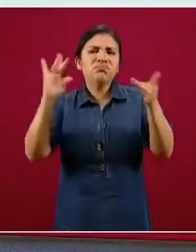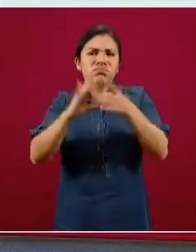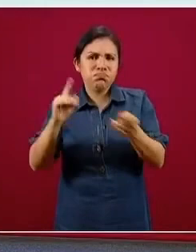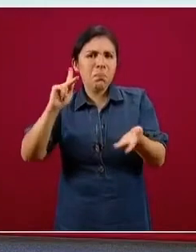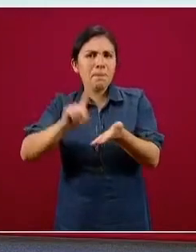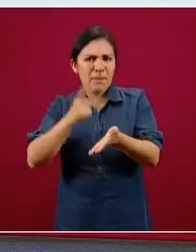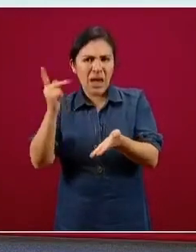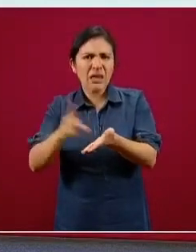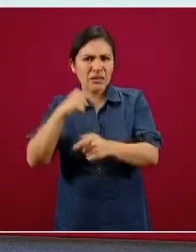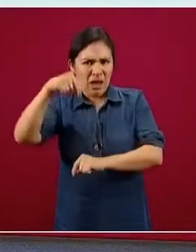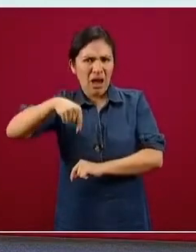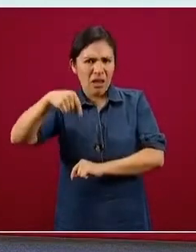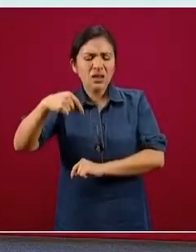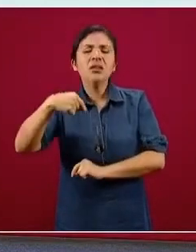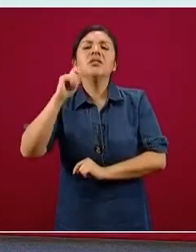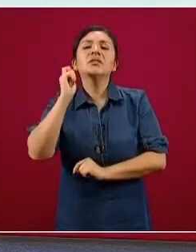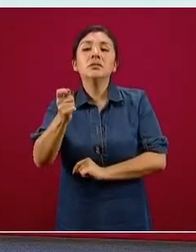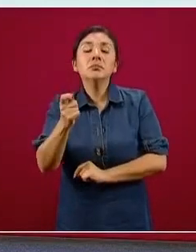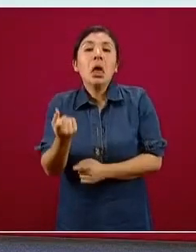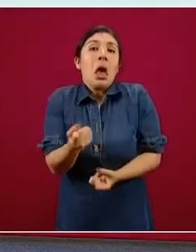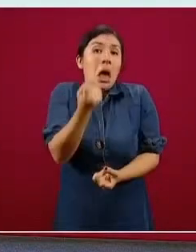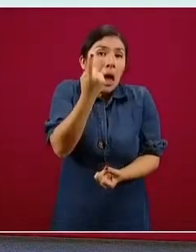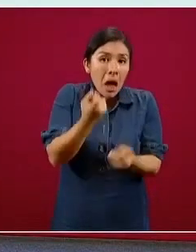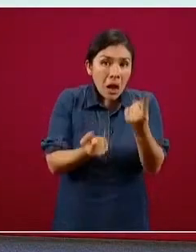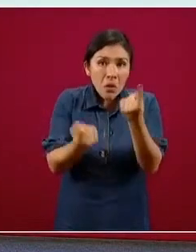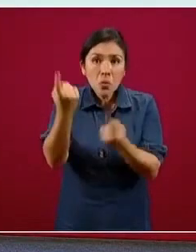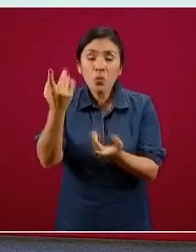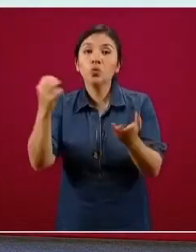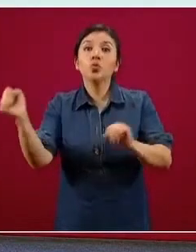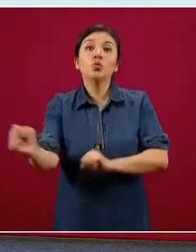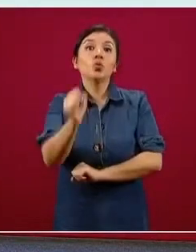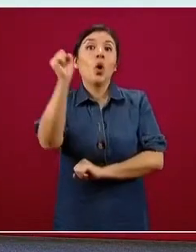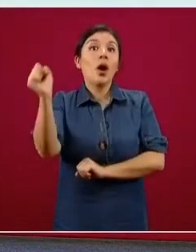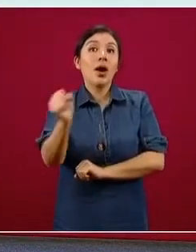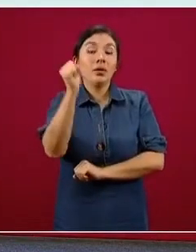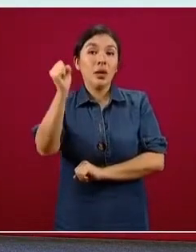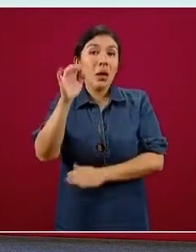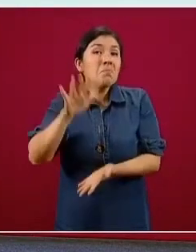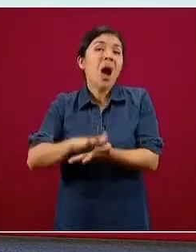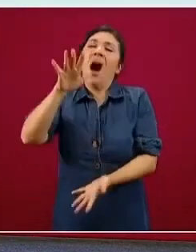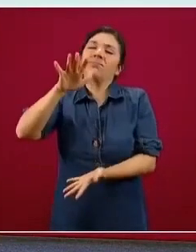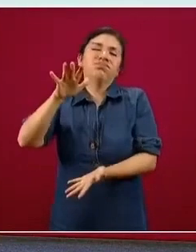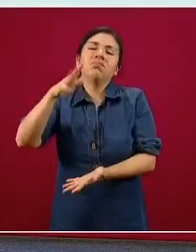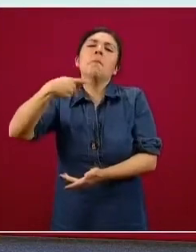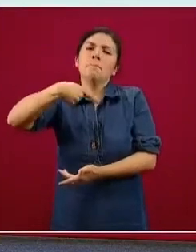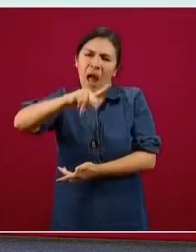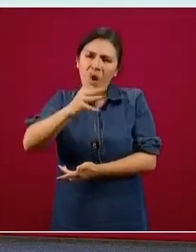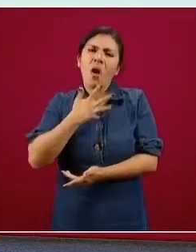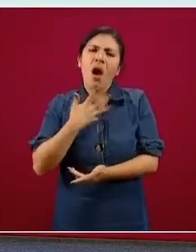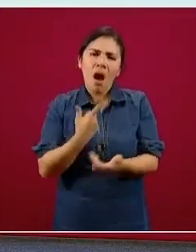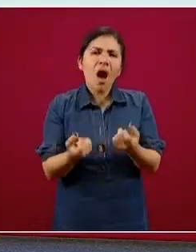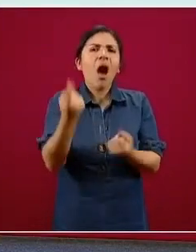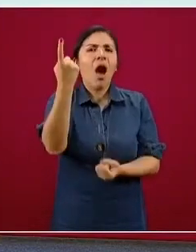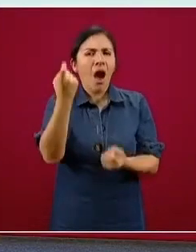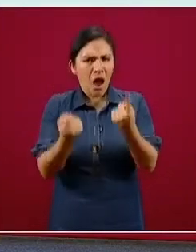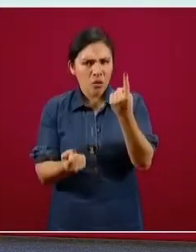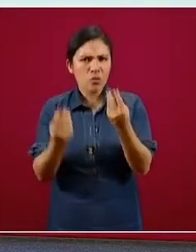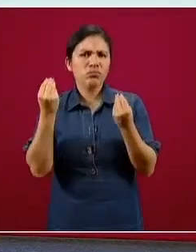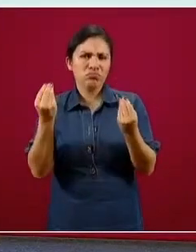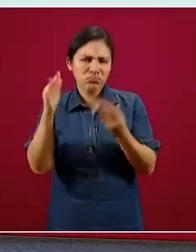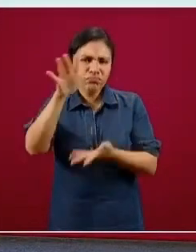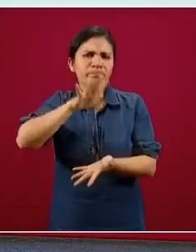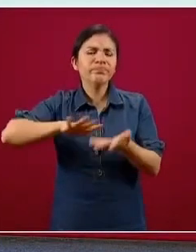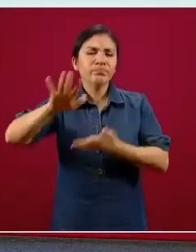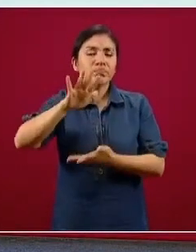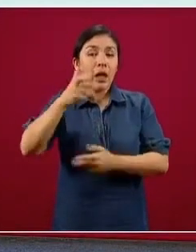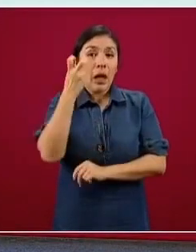motivo de conversación, que algunos, afortunadamente no la mayoría, pero ciertamente varios de